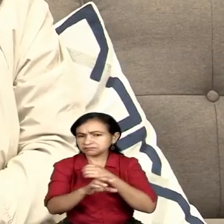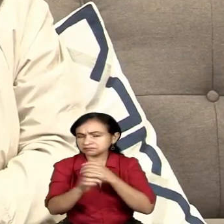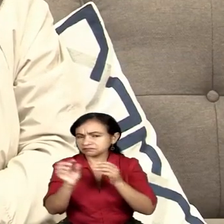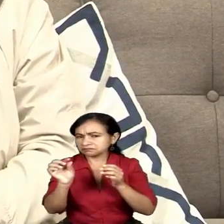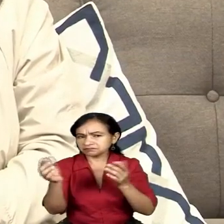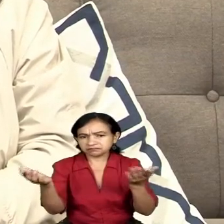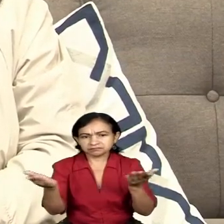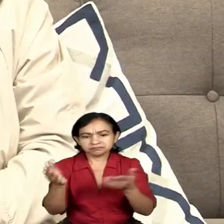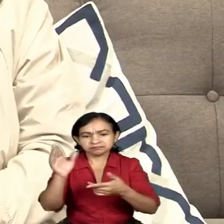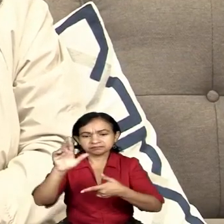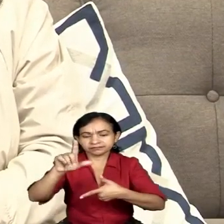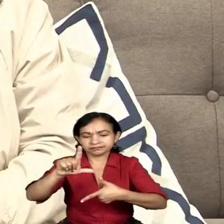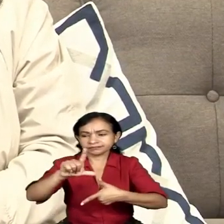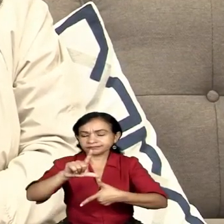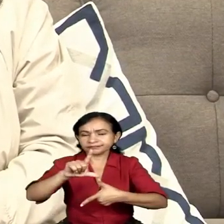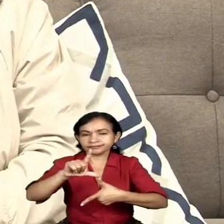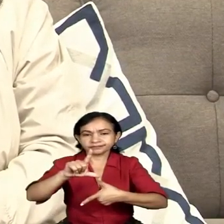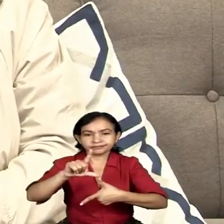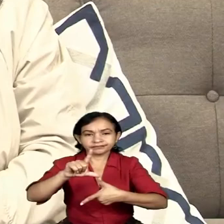en América Latina,